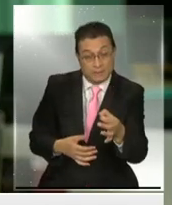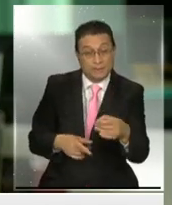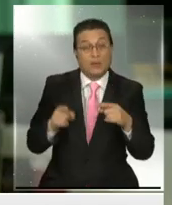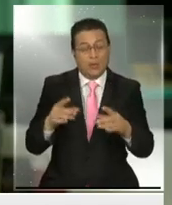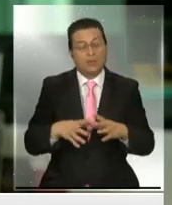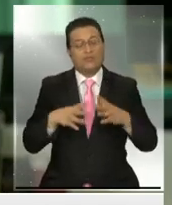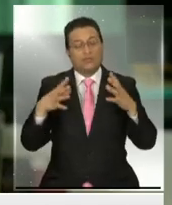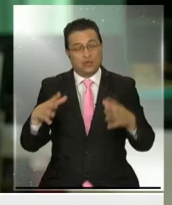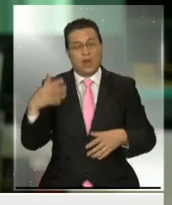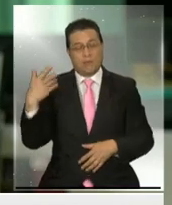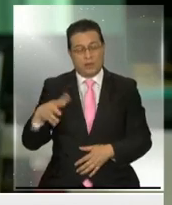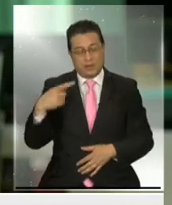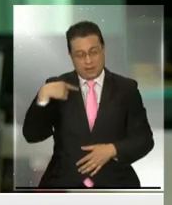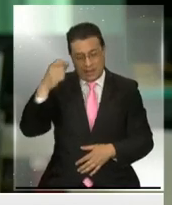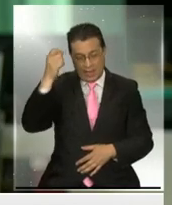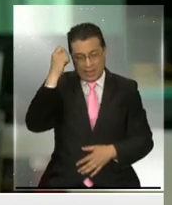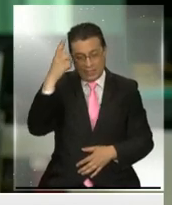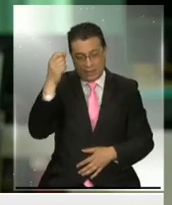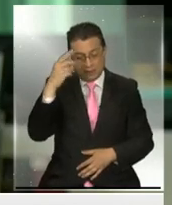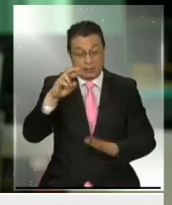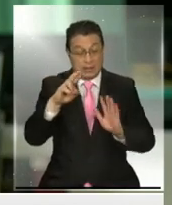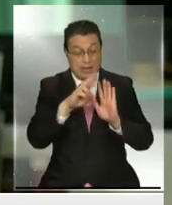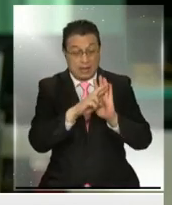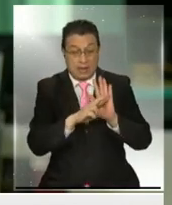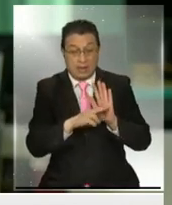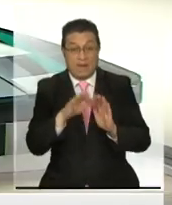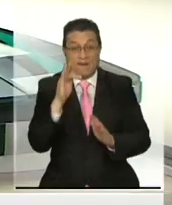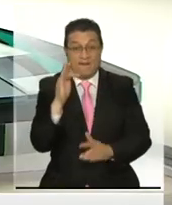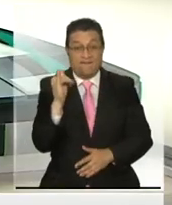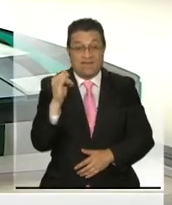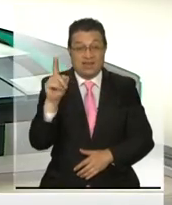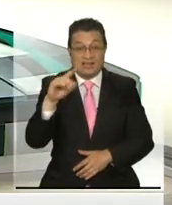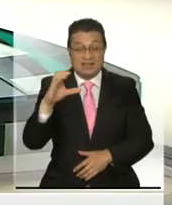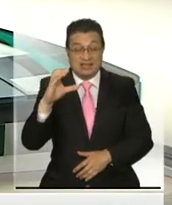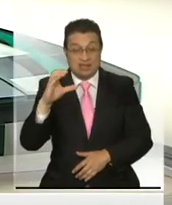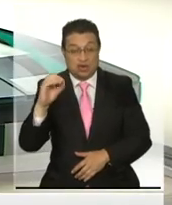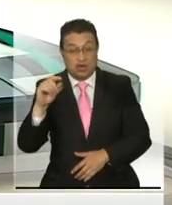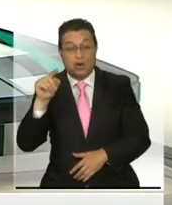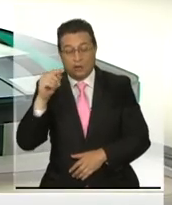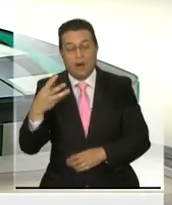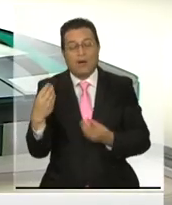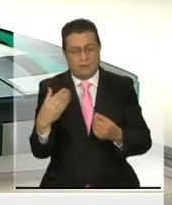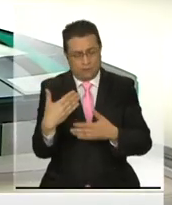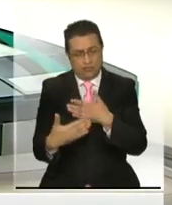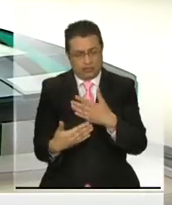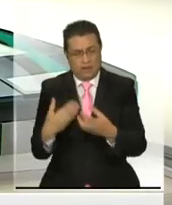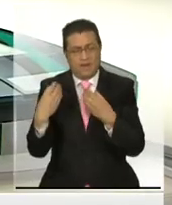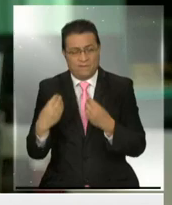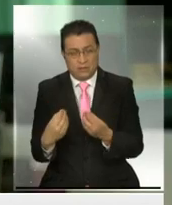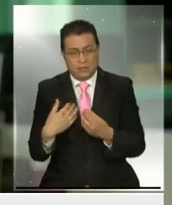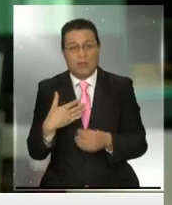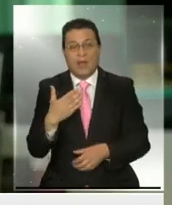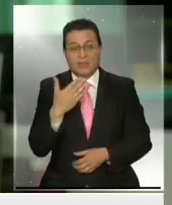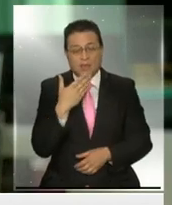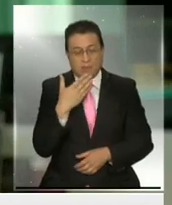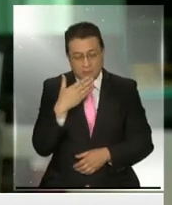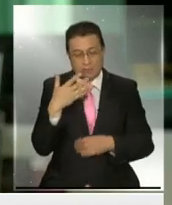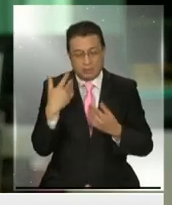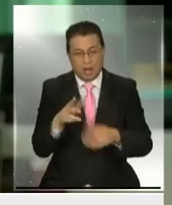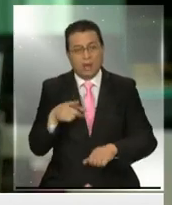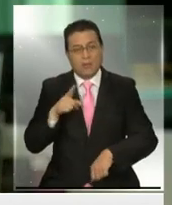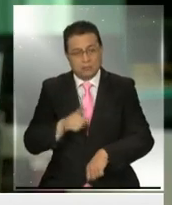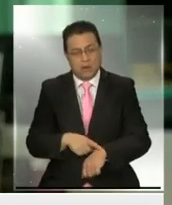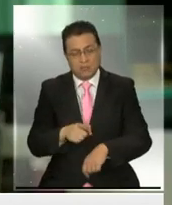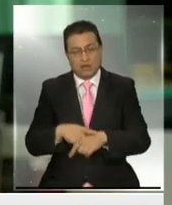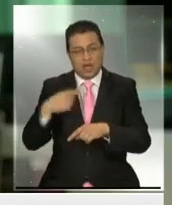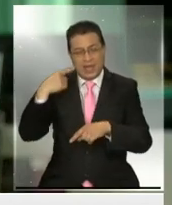que es importante entender lo siguiente las reglas fiscales una regla que ha funcionado razonablemente bien pero también hemos llegado a momentos